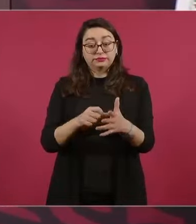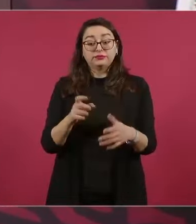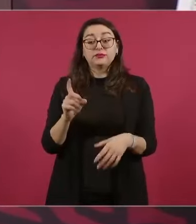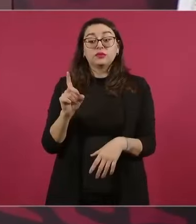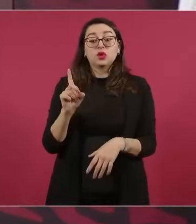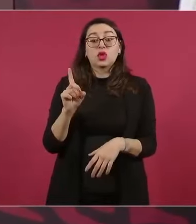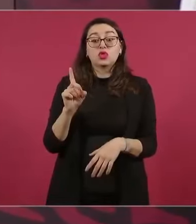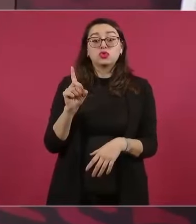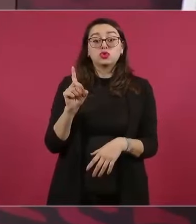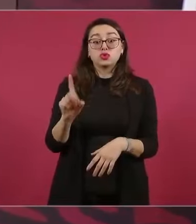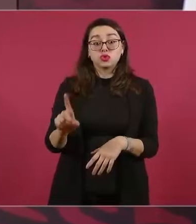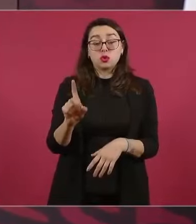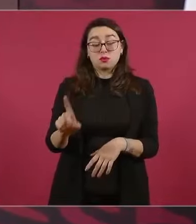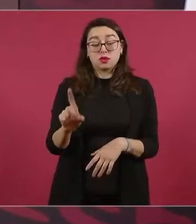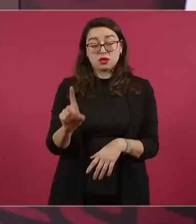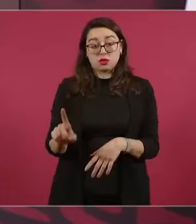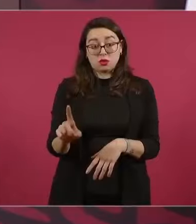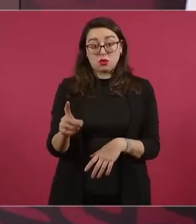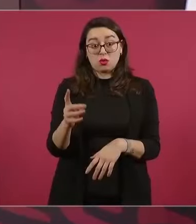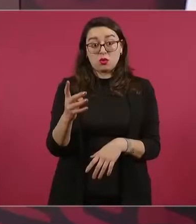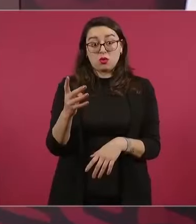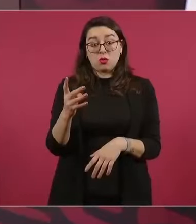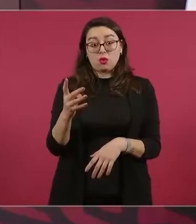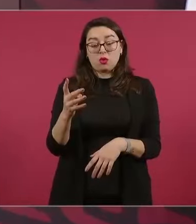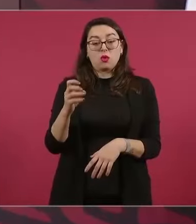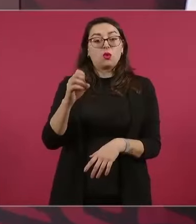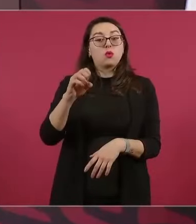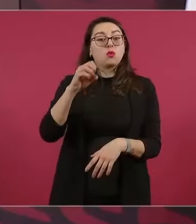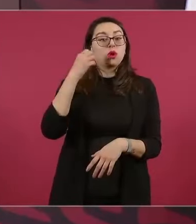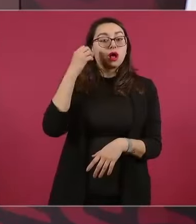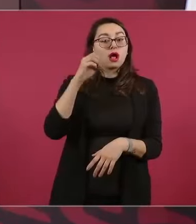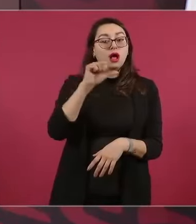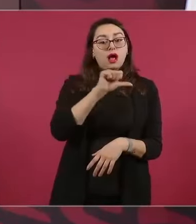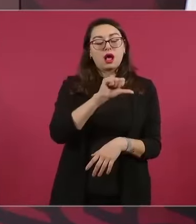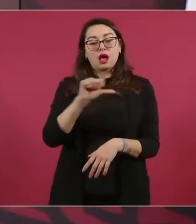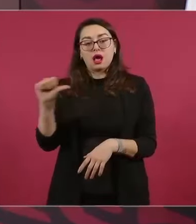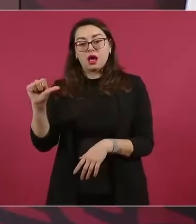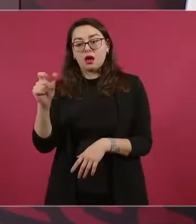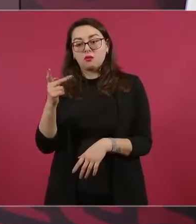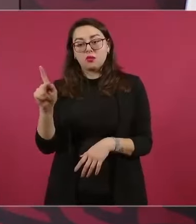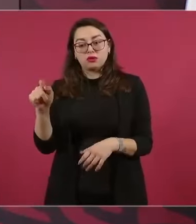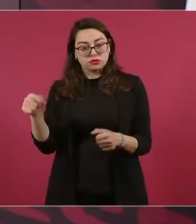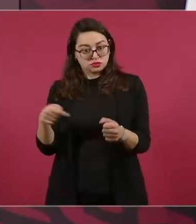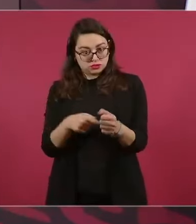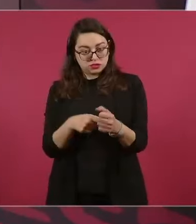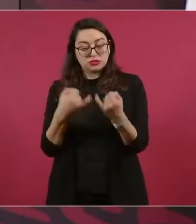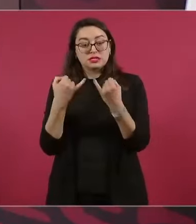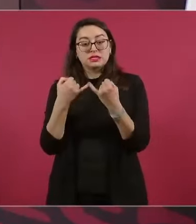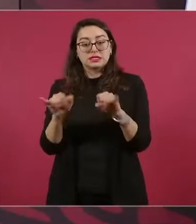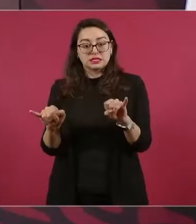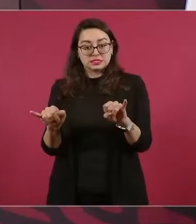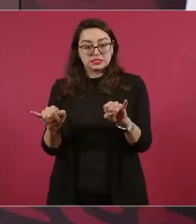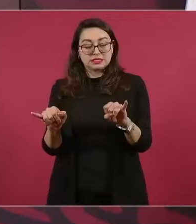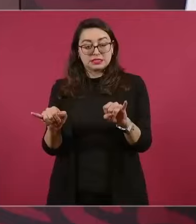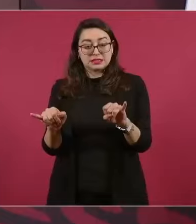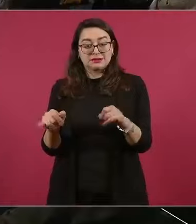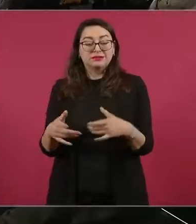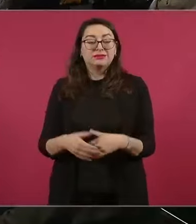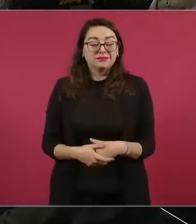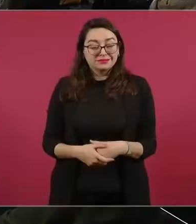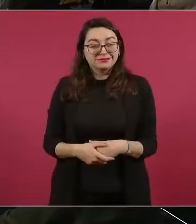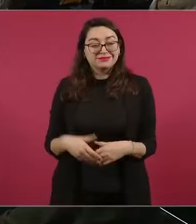domingo 4, es la de Oaxaca a Puerto Escondido. Llevaba